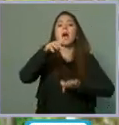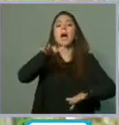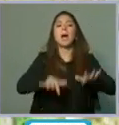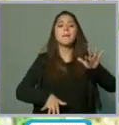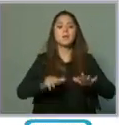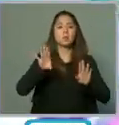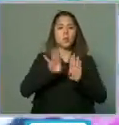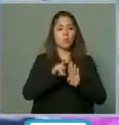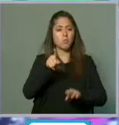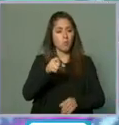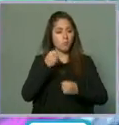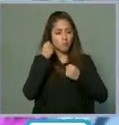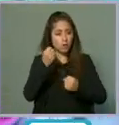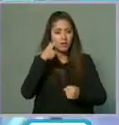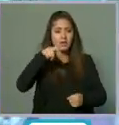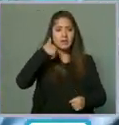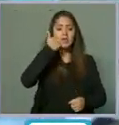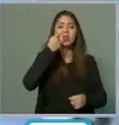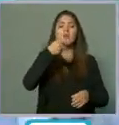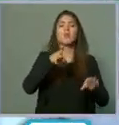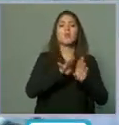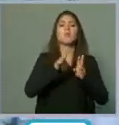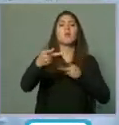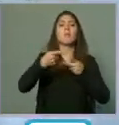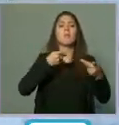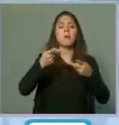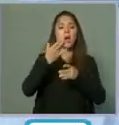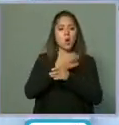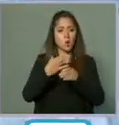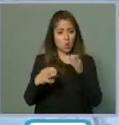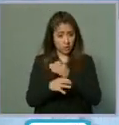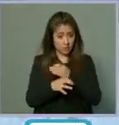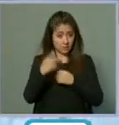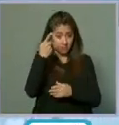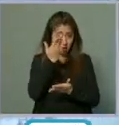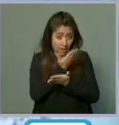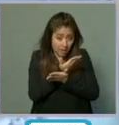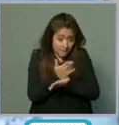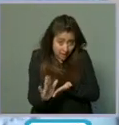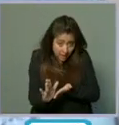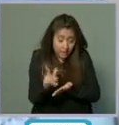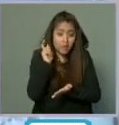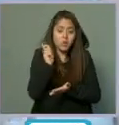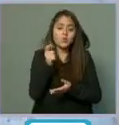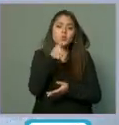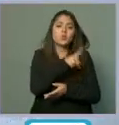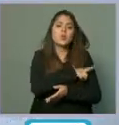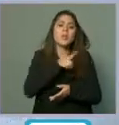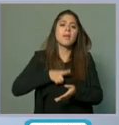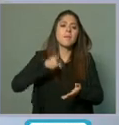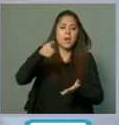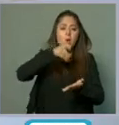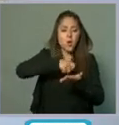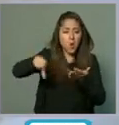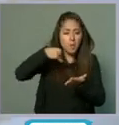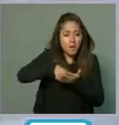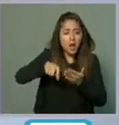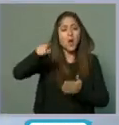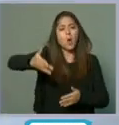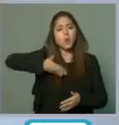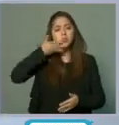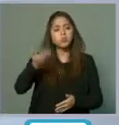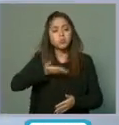hasta exagerados en el punto de vista de calidad. Obviamente un producto, lo que tú vayas a consumir, lo que tú vayas a